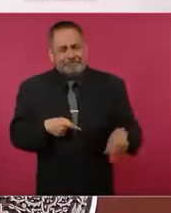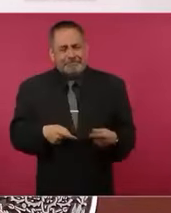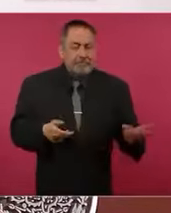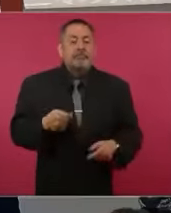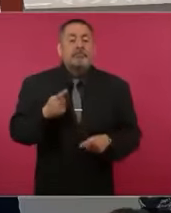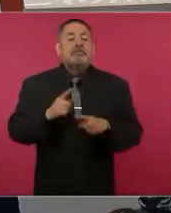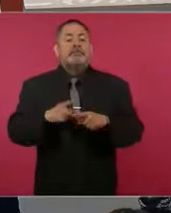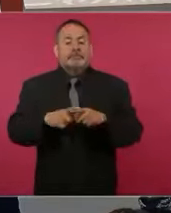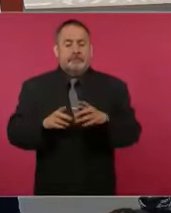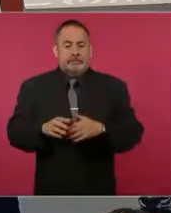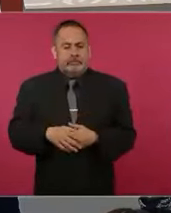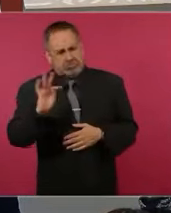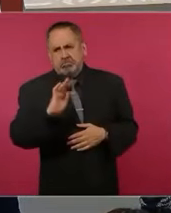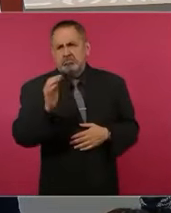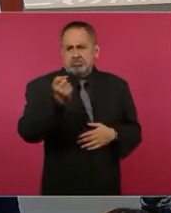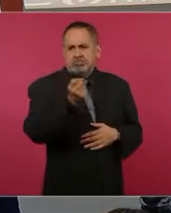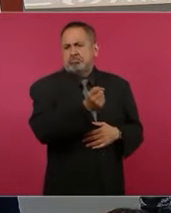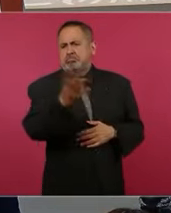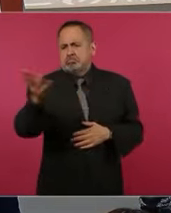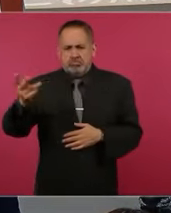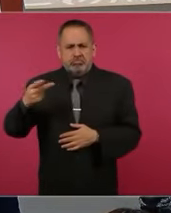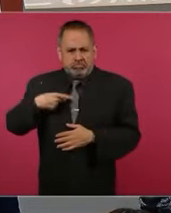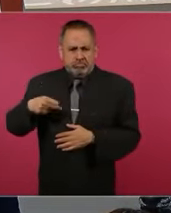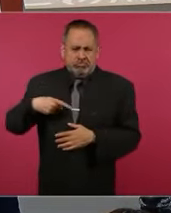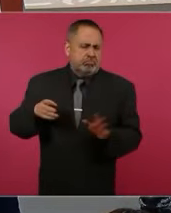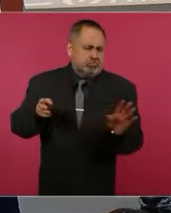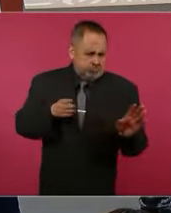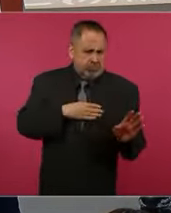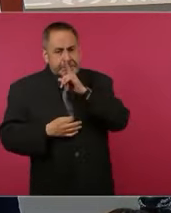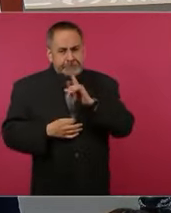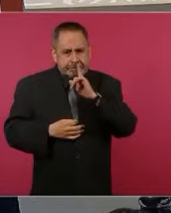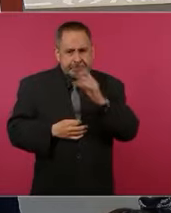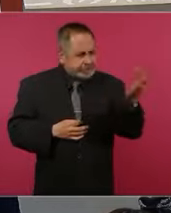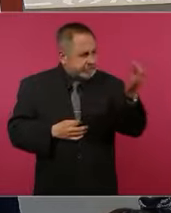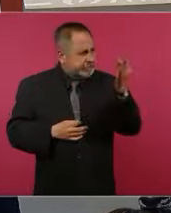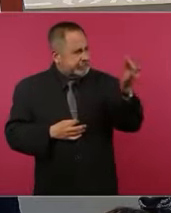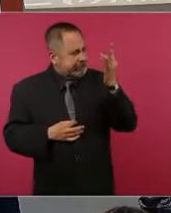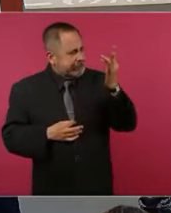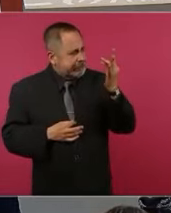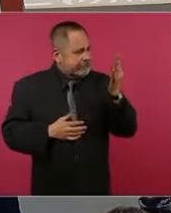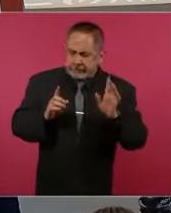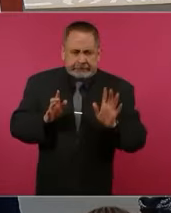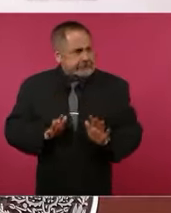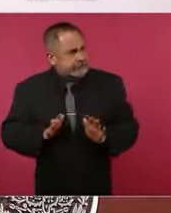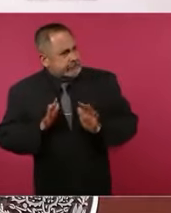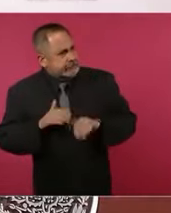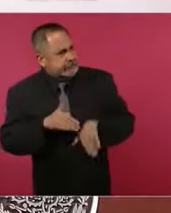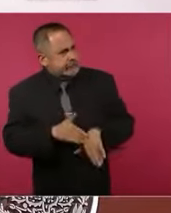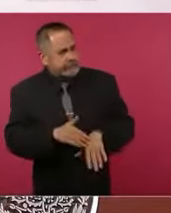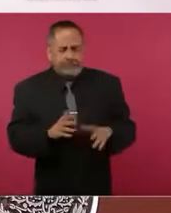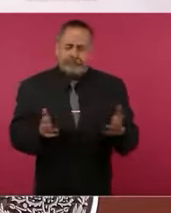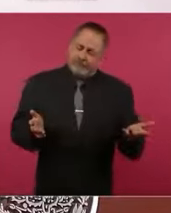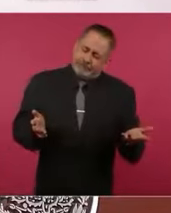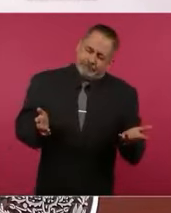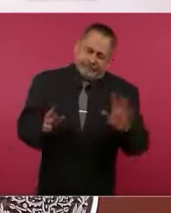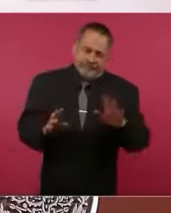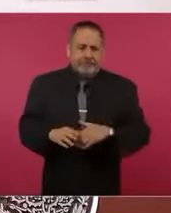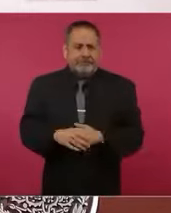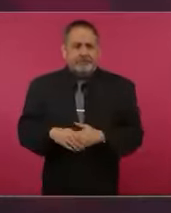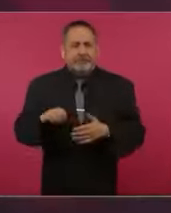gente de buena fe, que con este bombardeo de mentiras, con toda la manipulación, como los que vinieron